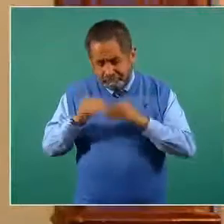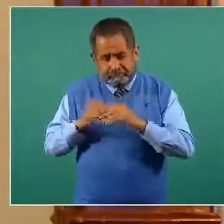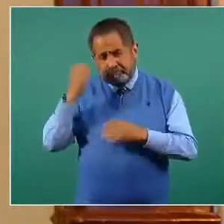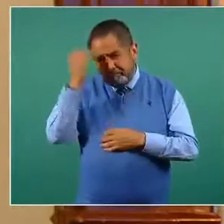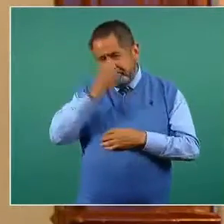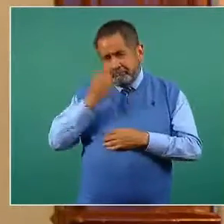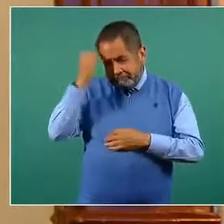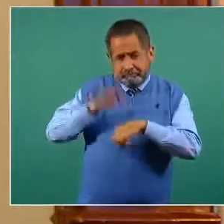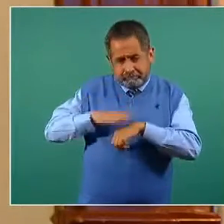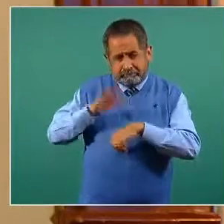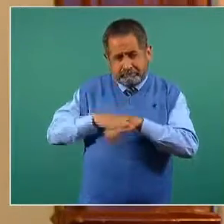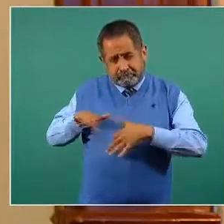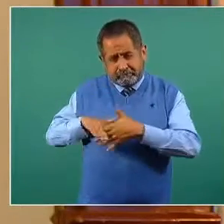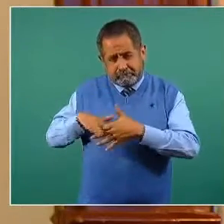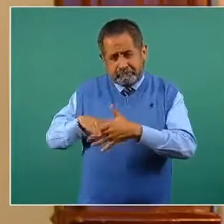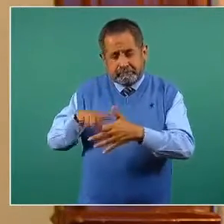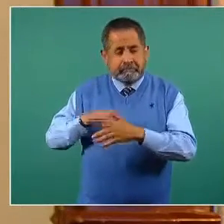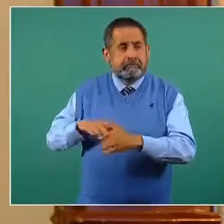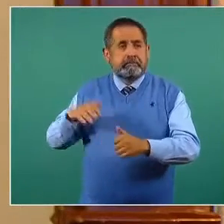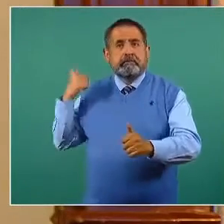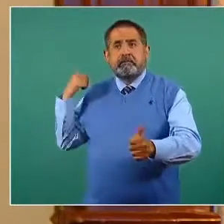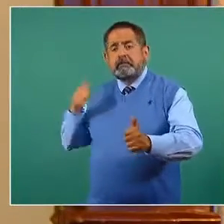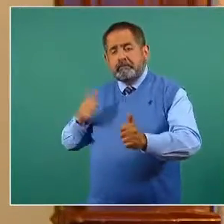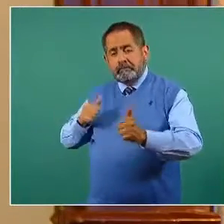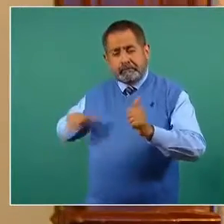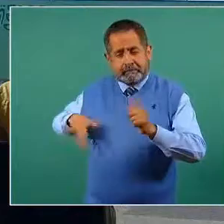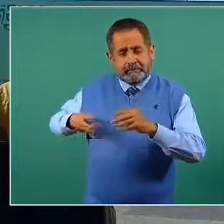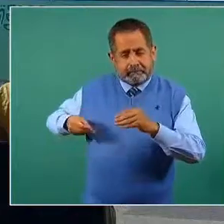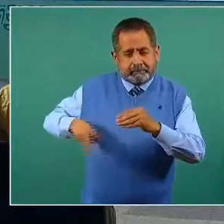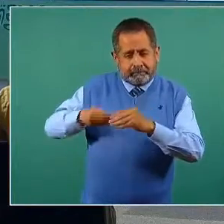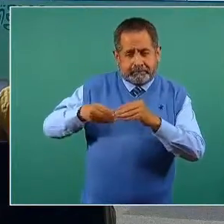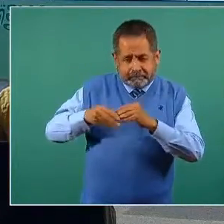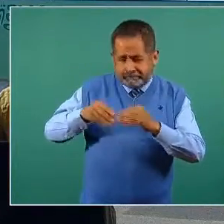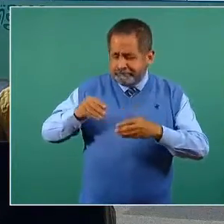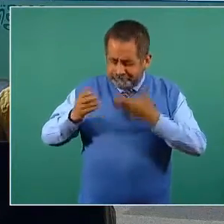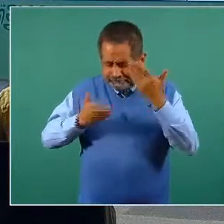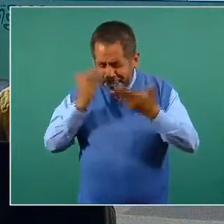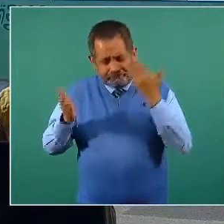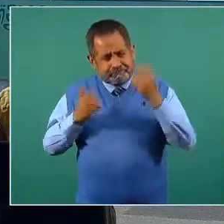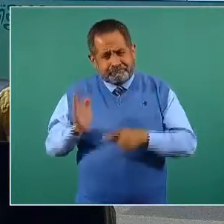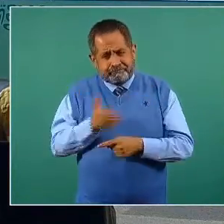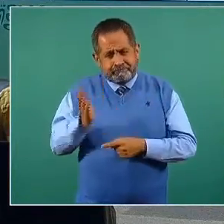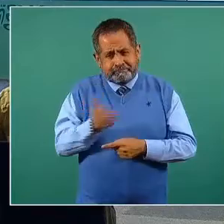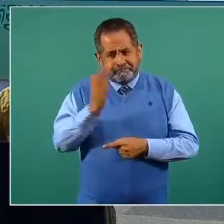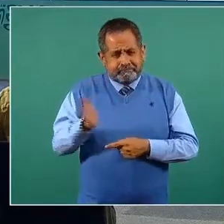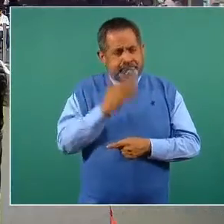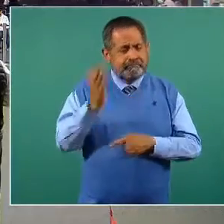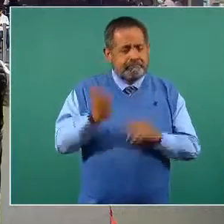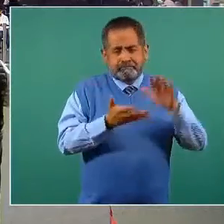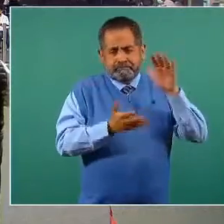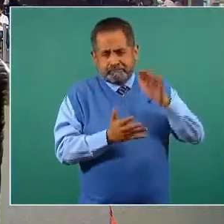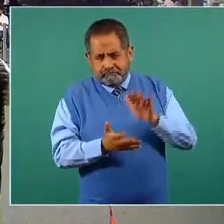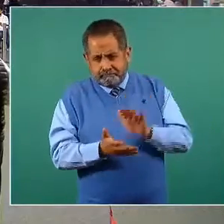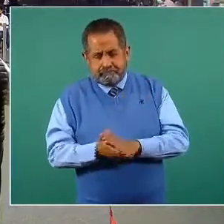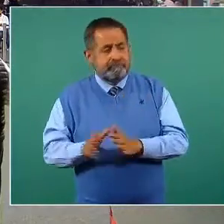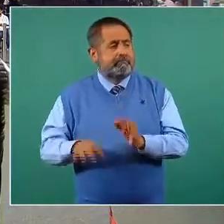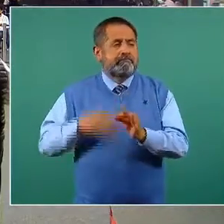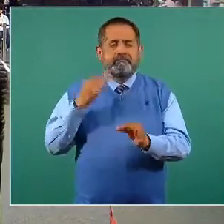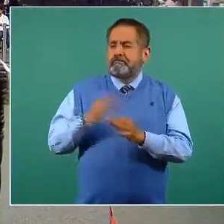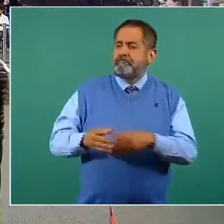pues obviamente desde lo más atrasado que se tenga hasta lo más reciente para efectos de poder hacer estos cierres